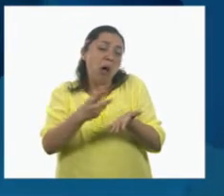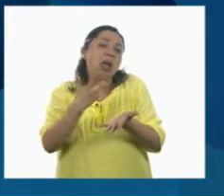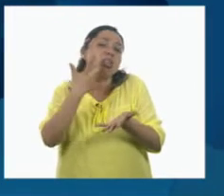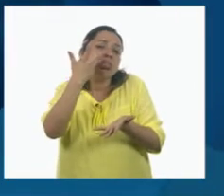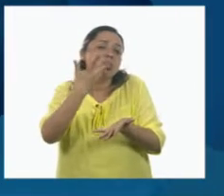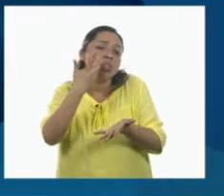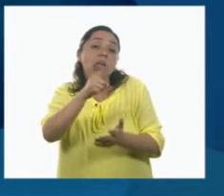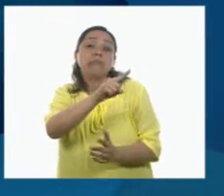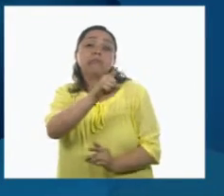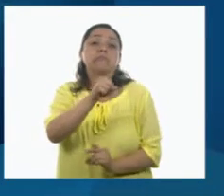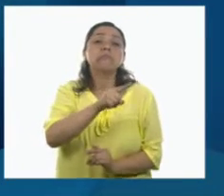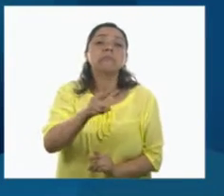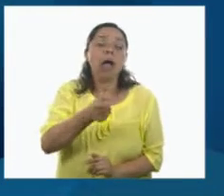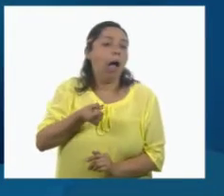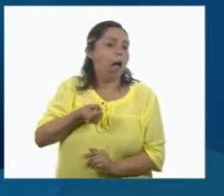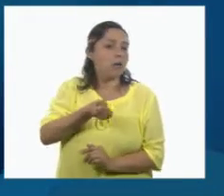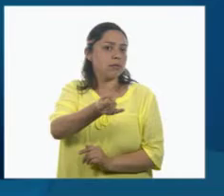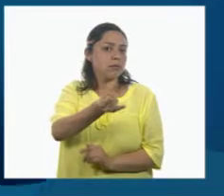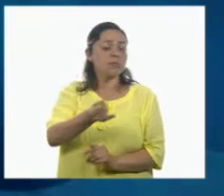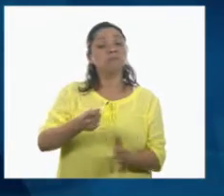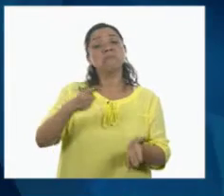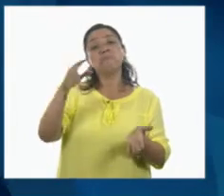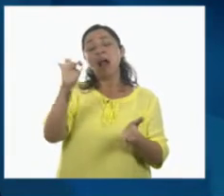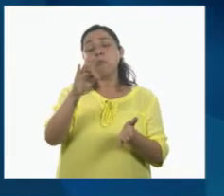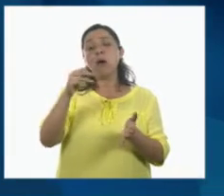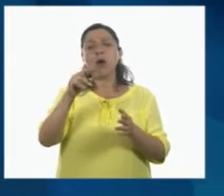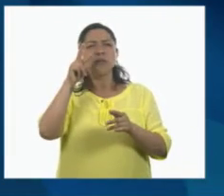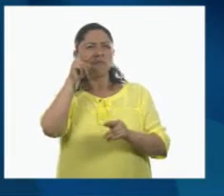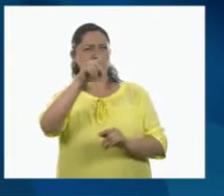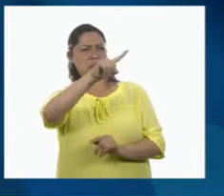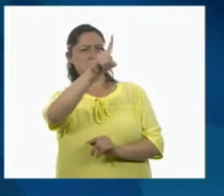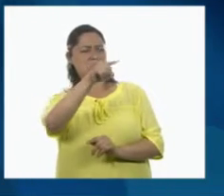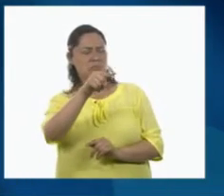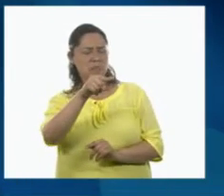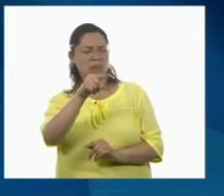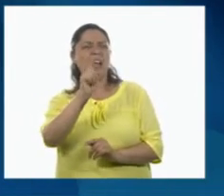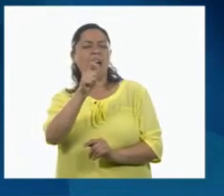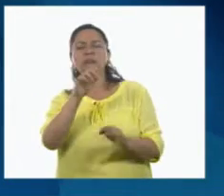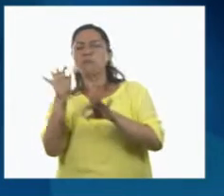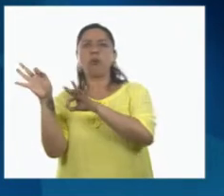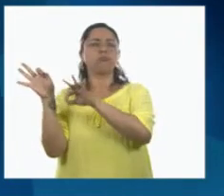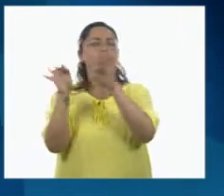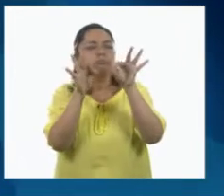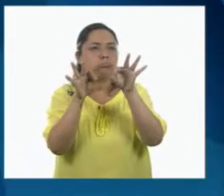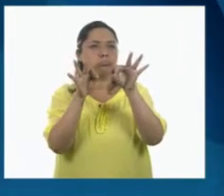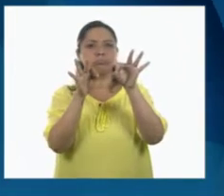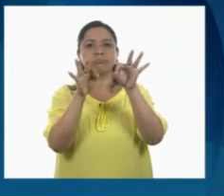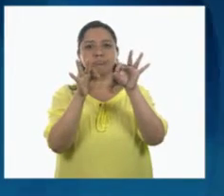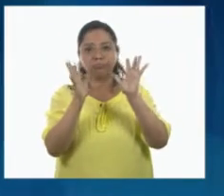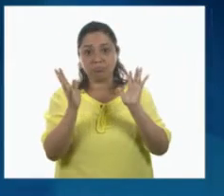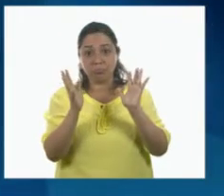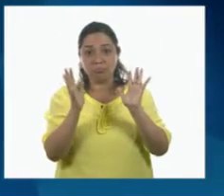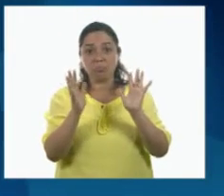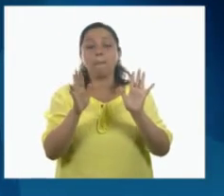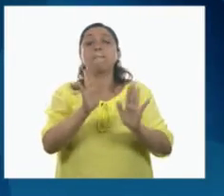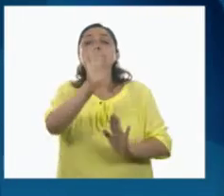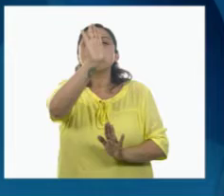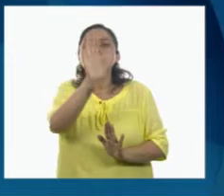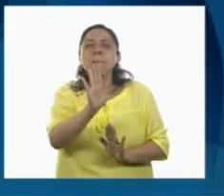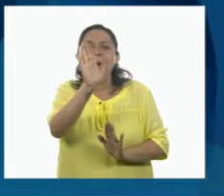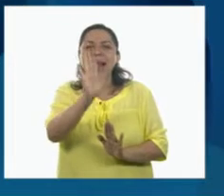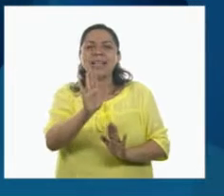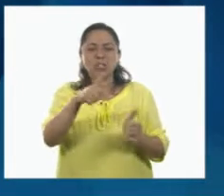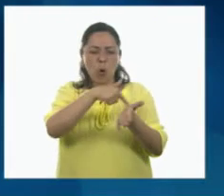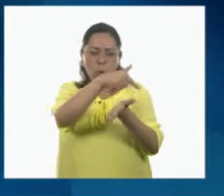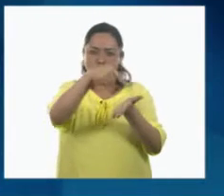Podría Bueno, ser una manera de llamar la atención. sí. Sí, podría ser, es Parece verdad. el exterior del lugar en donde están